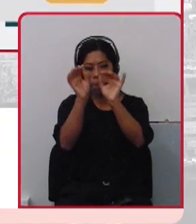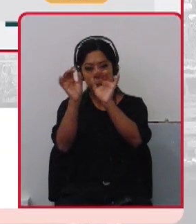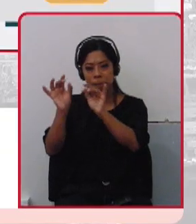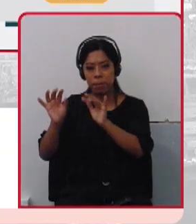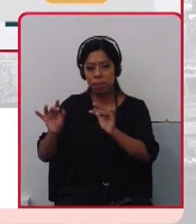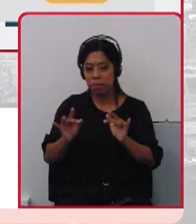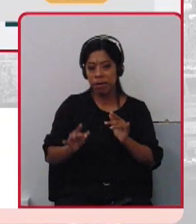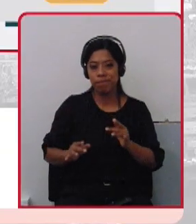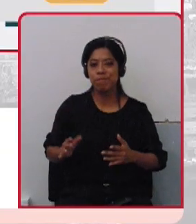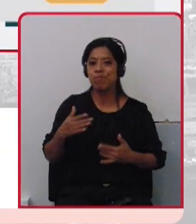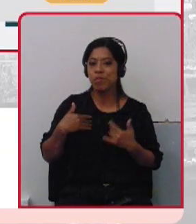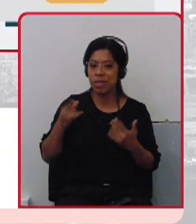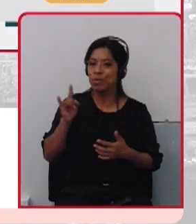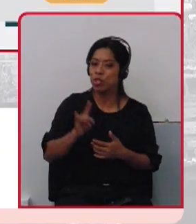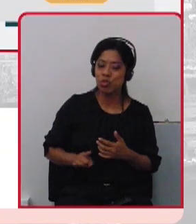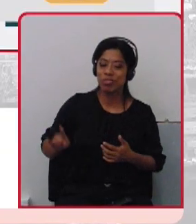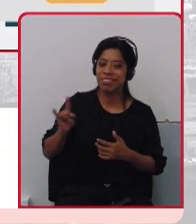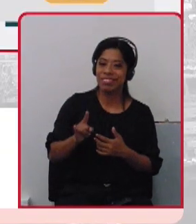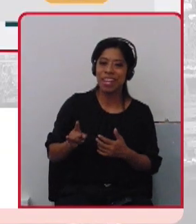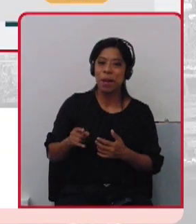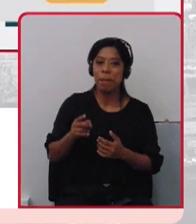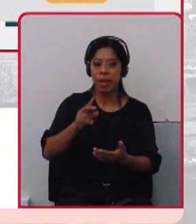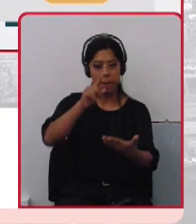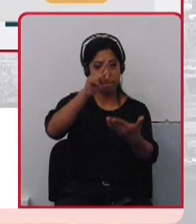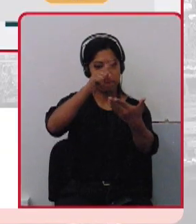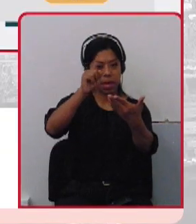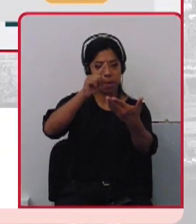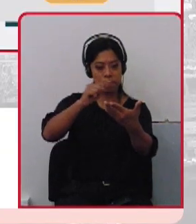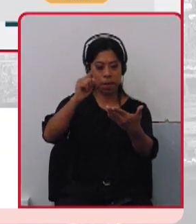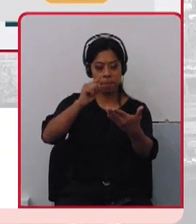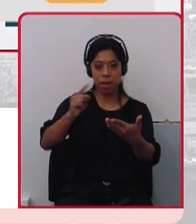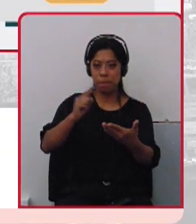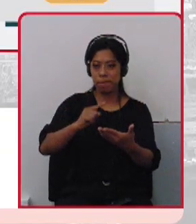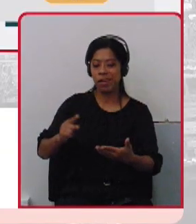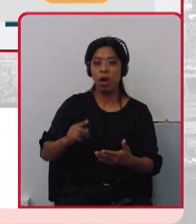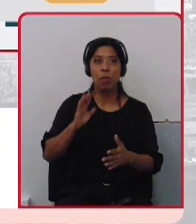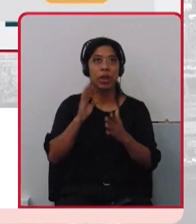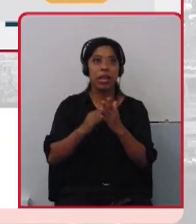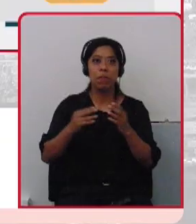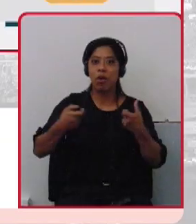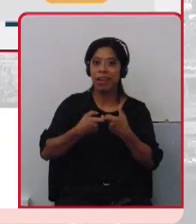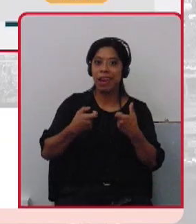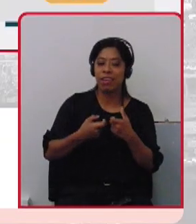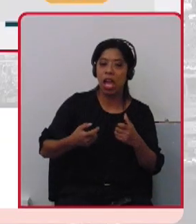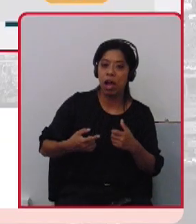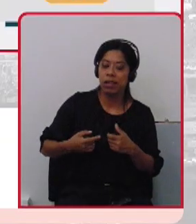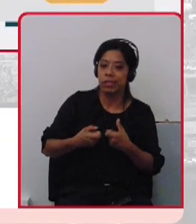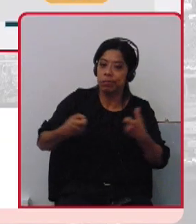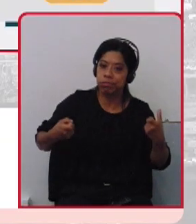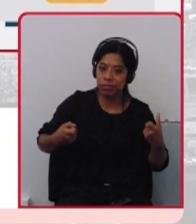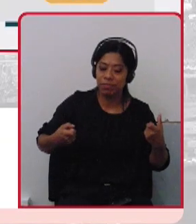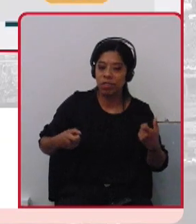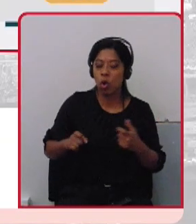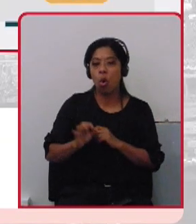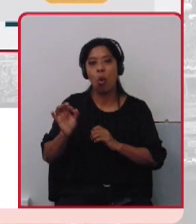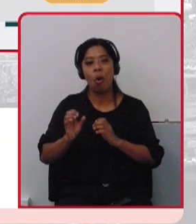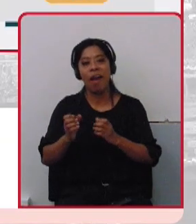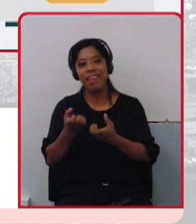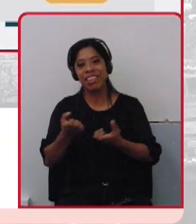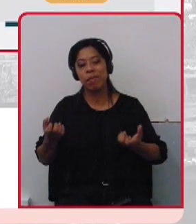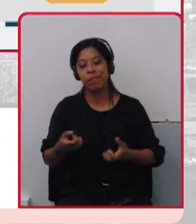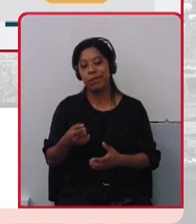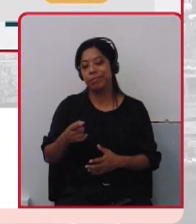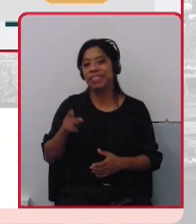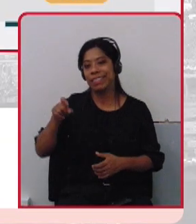poder quizás hacer un visto bueno de un corte de energía, de algún equipo que te tiene que intervenir, ¿no? Bueno,